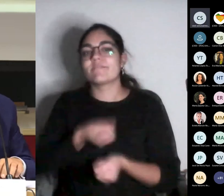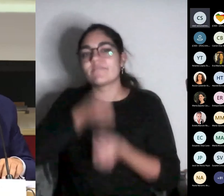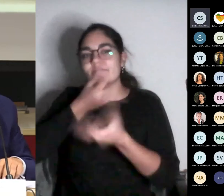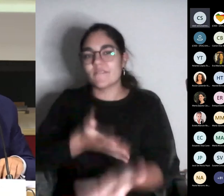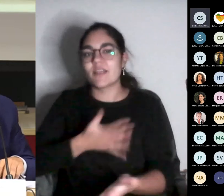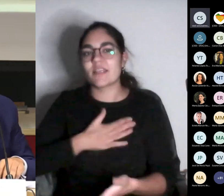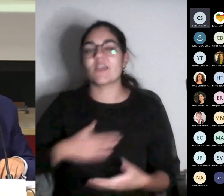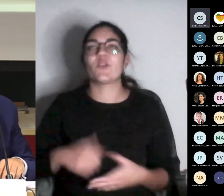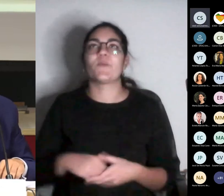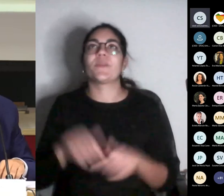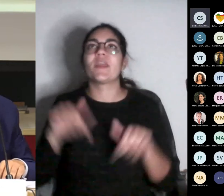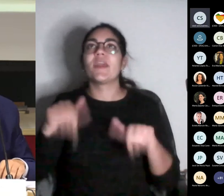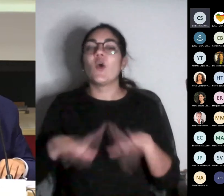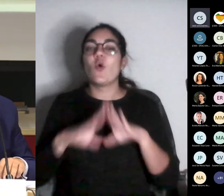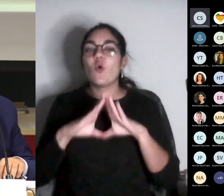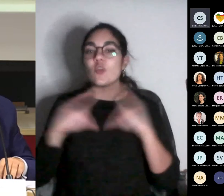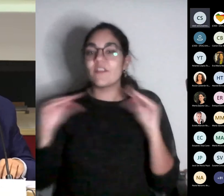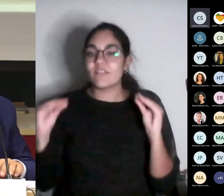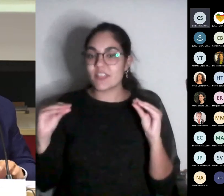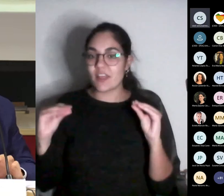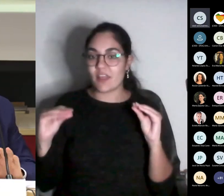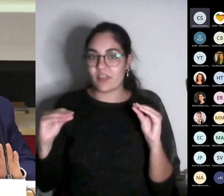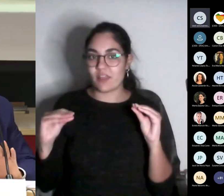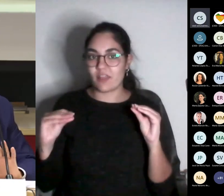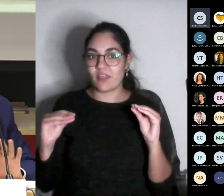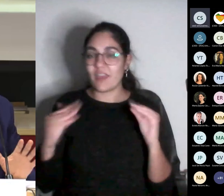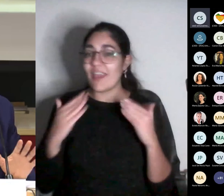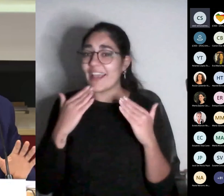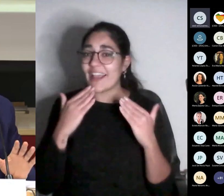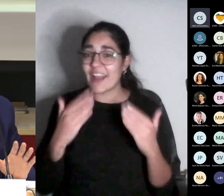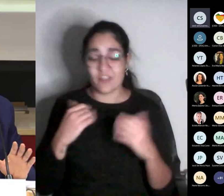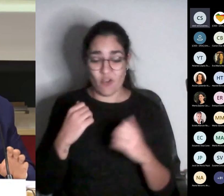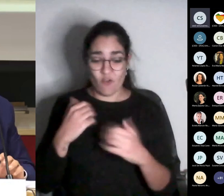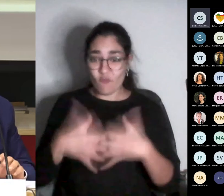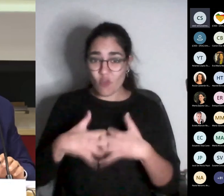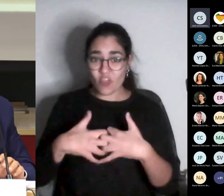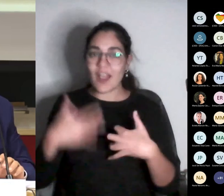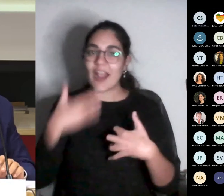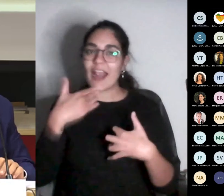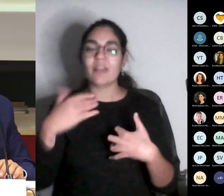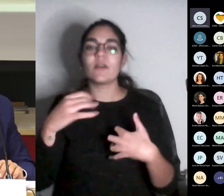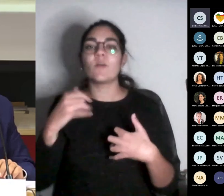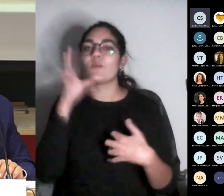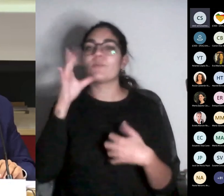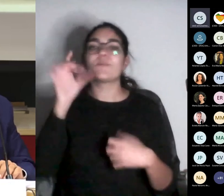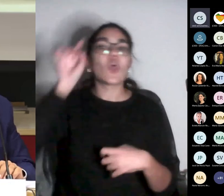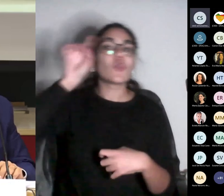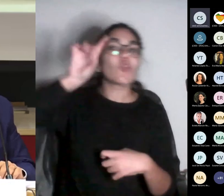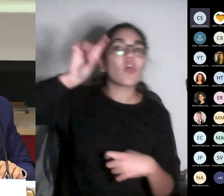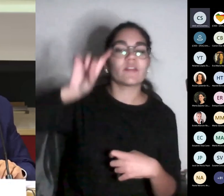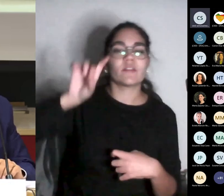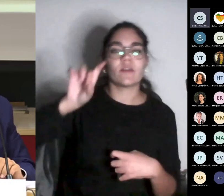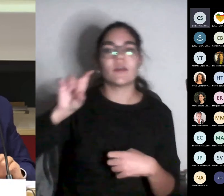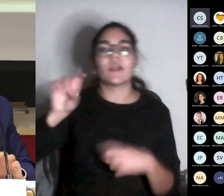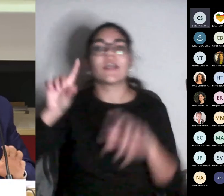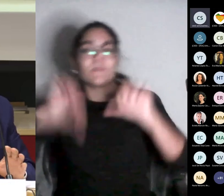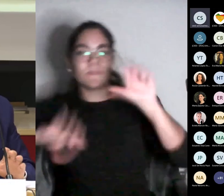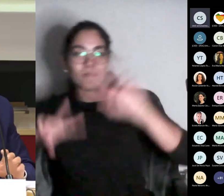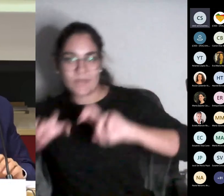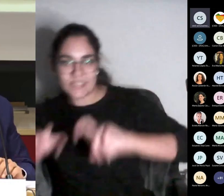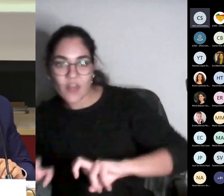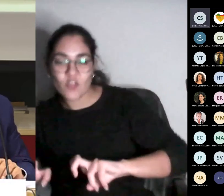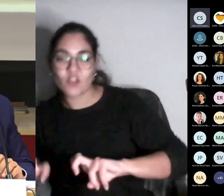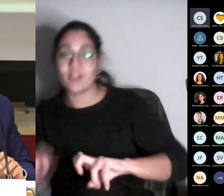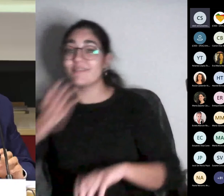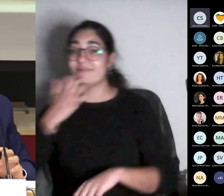La universidad se alimenta de docencia y de investigación. Por un lado, sabemos que nuestra labor